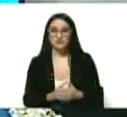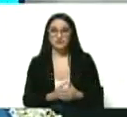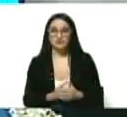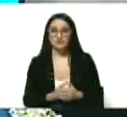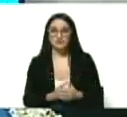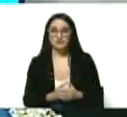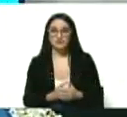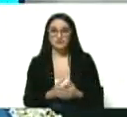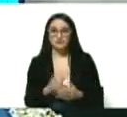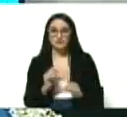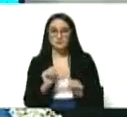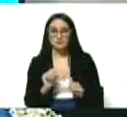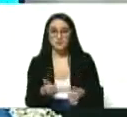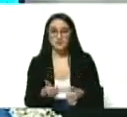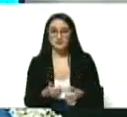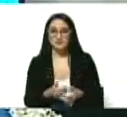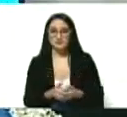desde su creación,